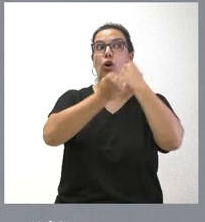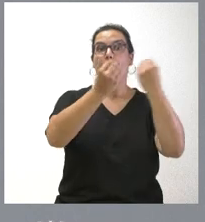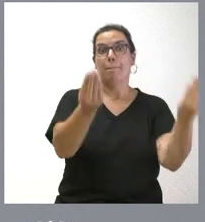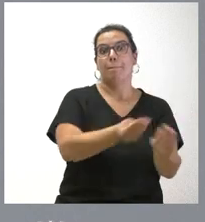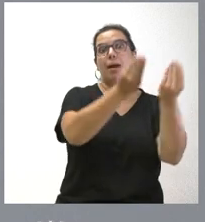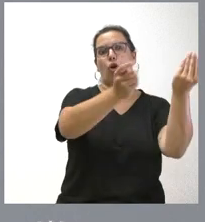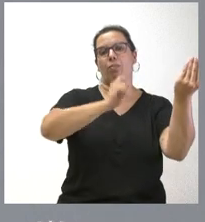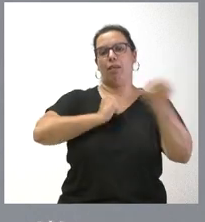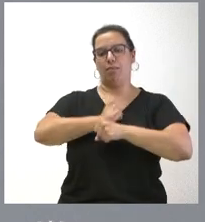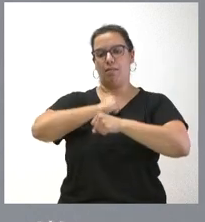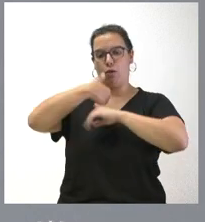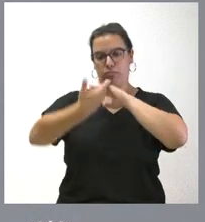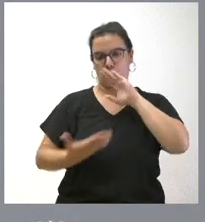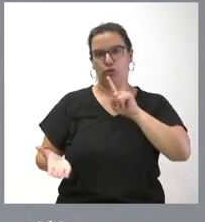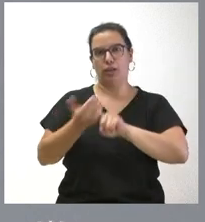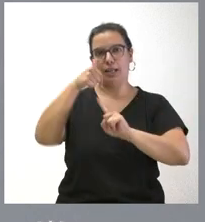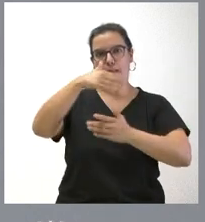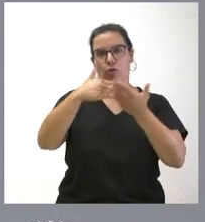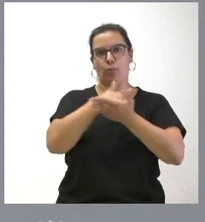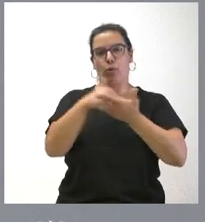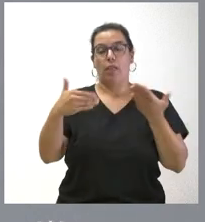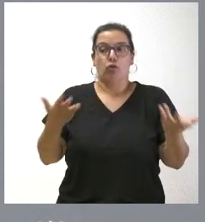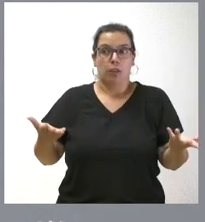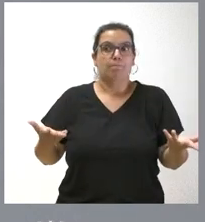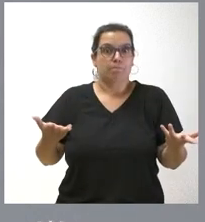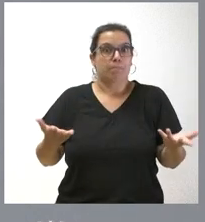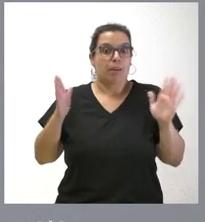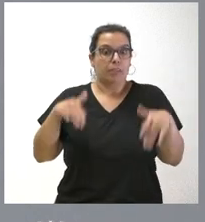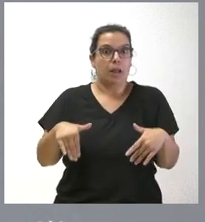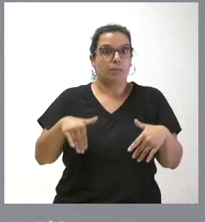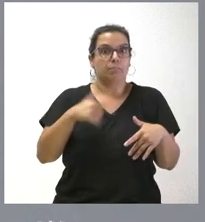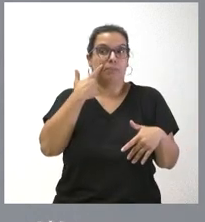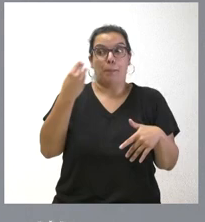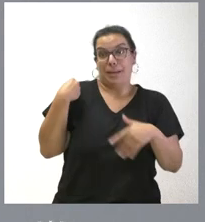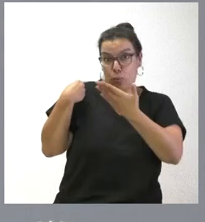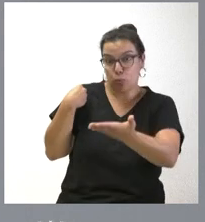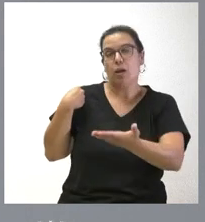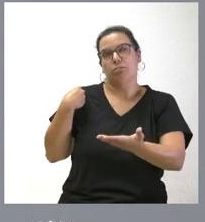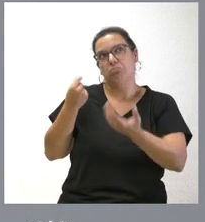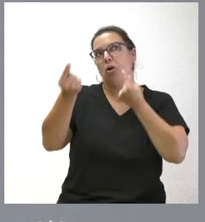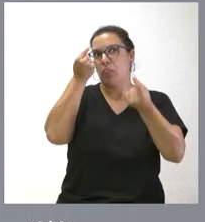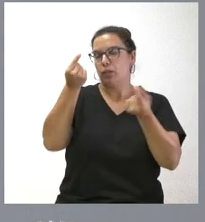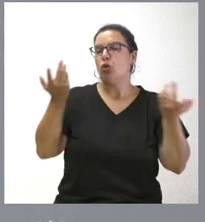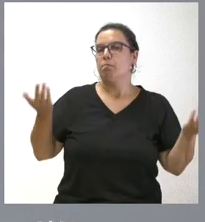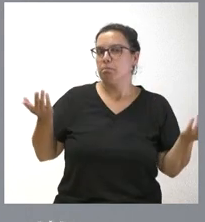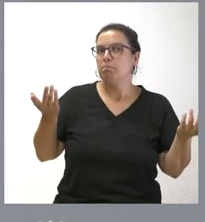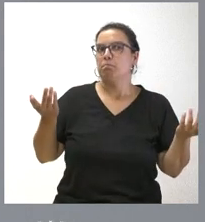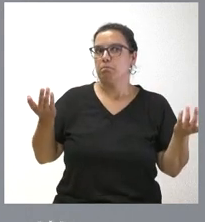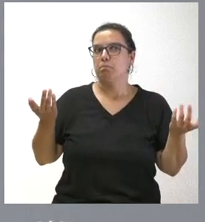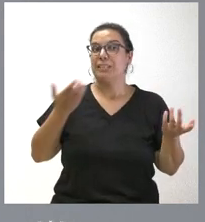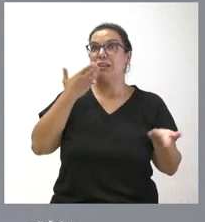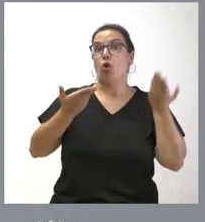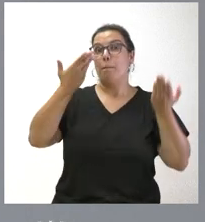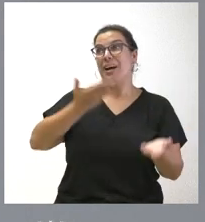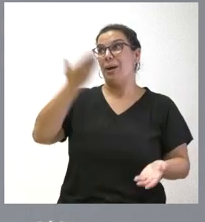y que tenga un puesto de trabajo en nuestra comunidad Autónoma y de ese punto de vista pues Castilla y león ante su pregunta pues tiene unos datos que en términos comparativos